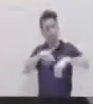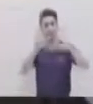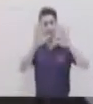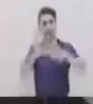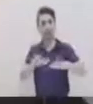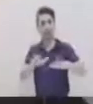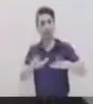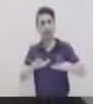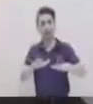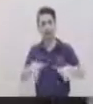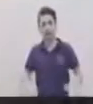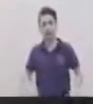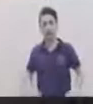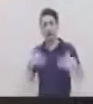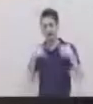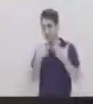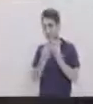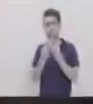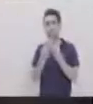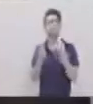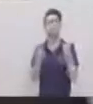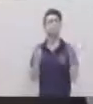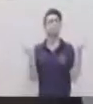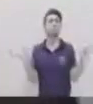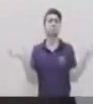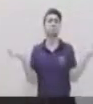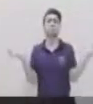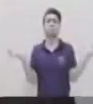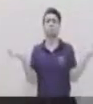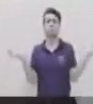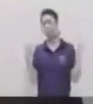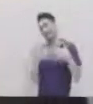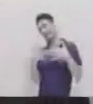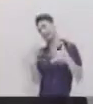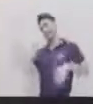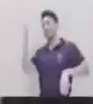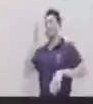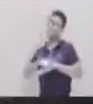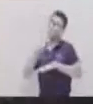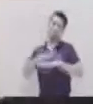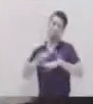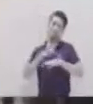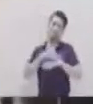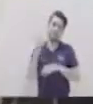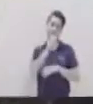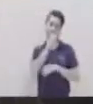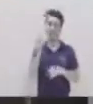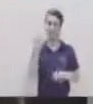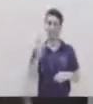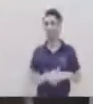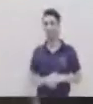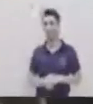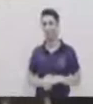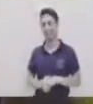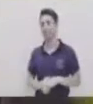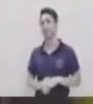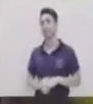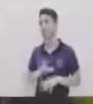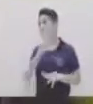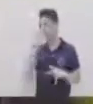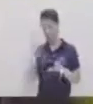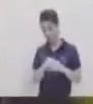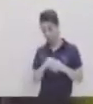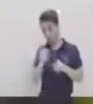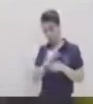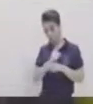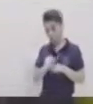porque la vida se acaba. Y así podemos tocar muchísimas más canciones.